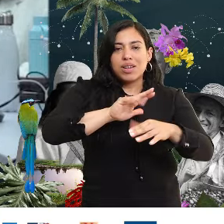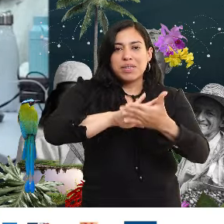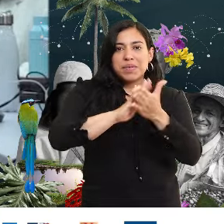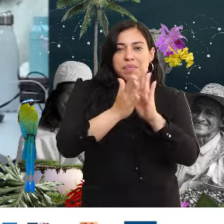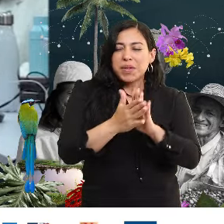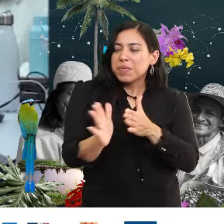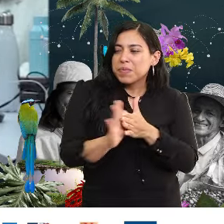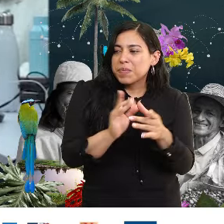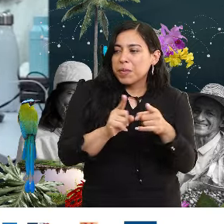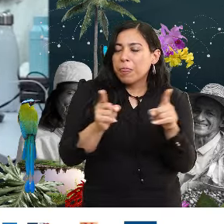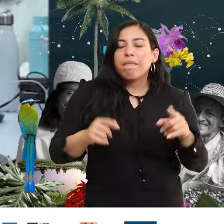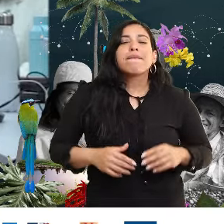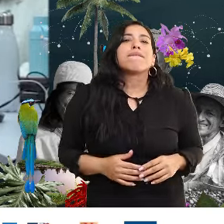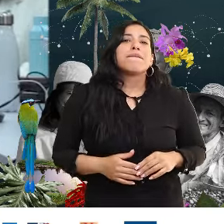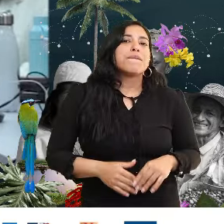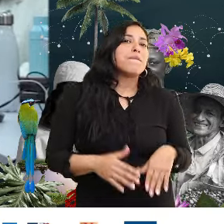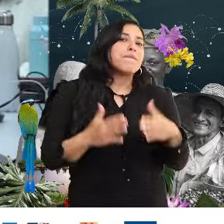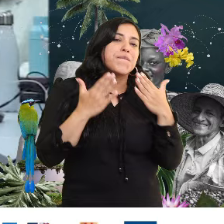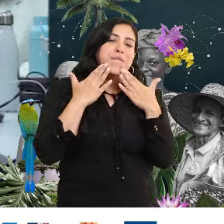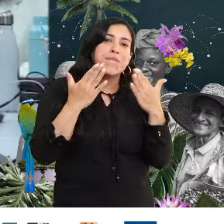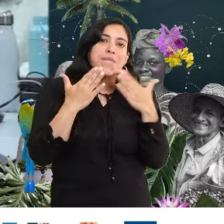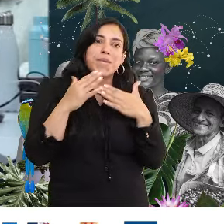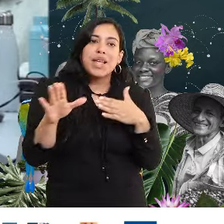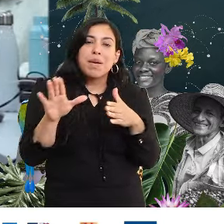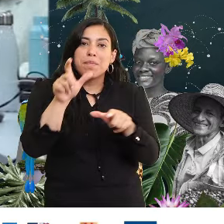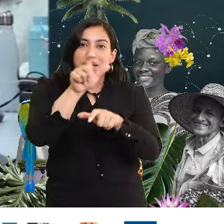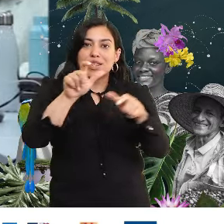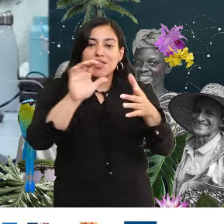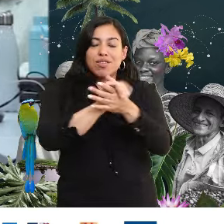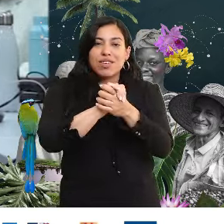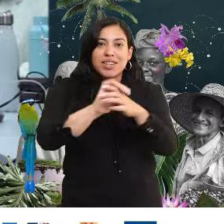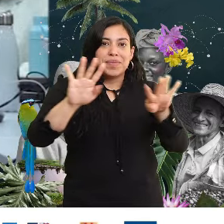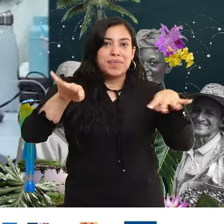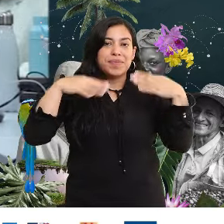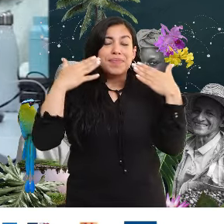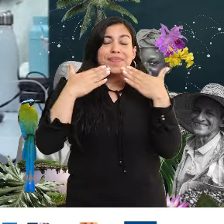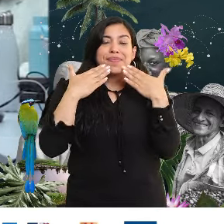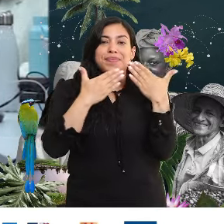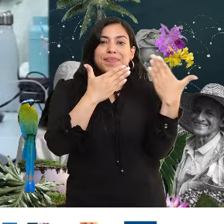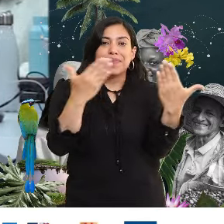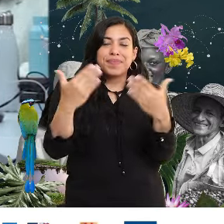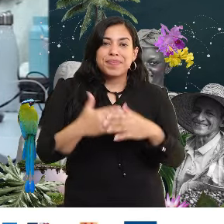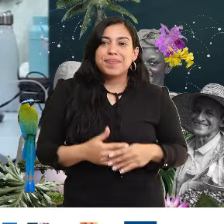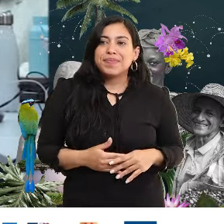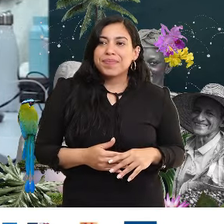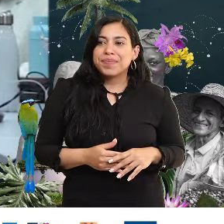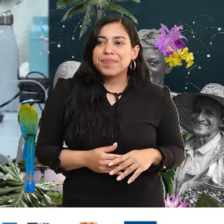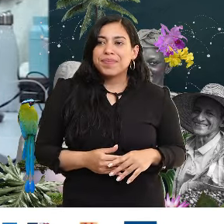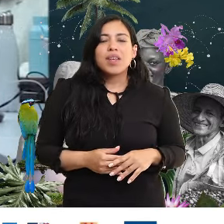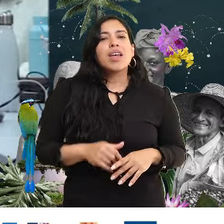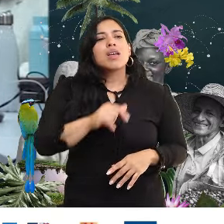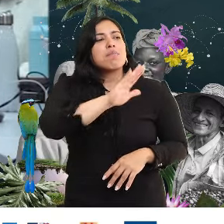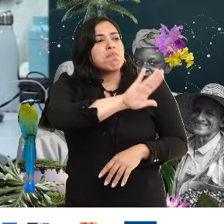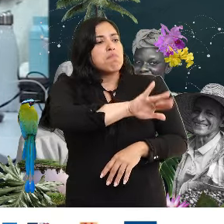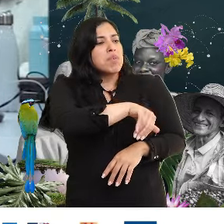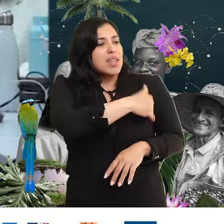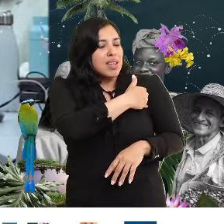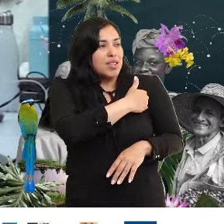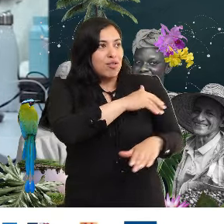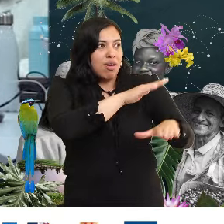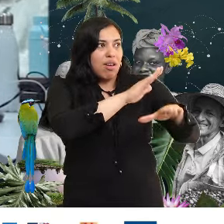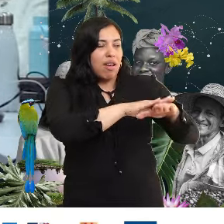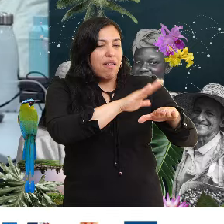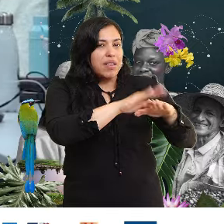muchísimas gracias. Un saludo especial para todas las personas que nos acompañan. Quiero señalar en primer lugar, ministra, que me siento muy complacida